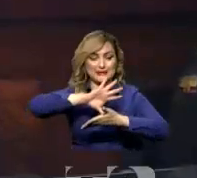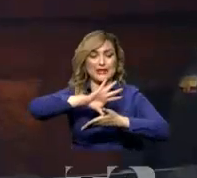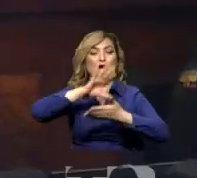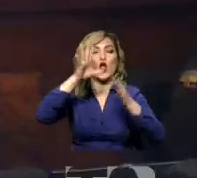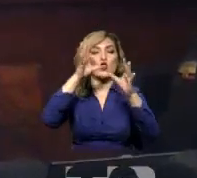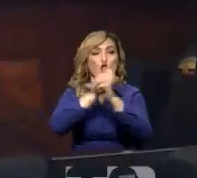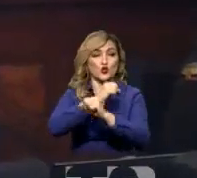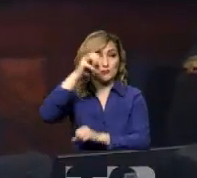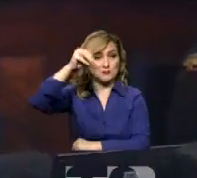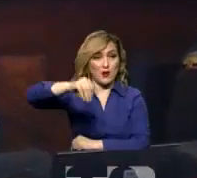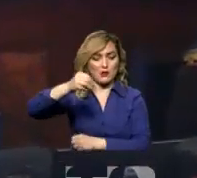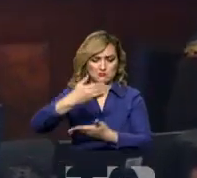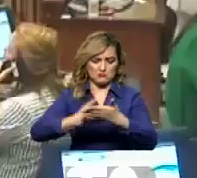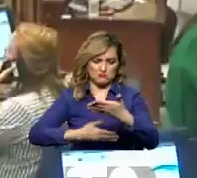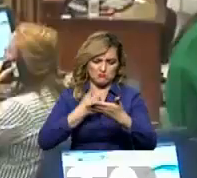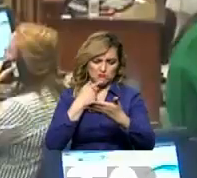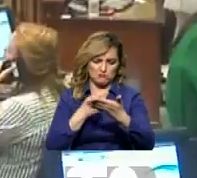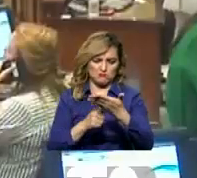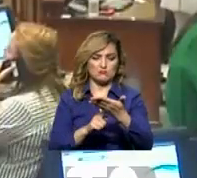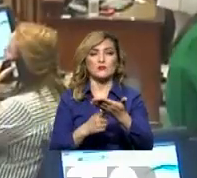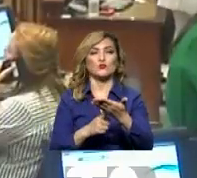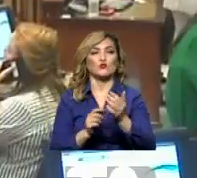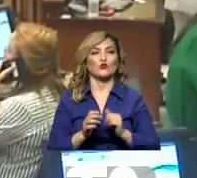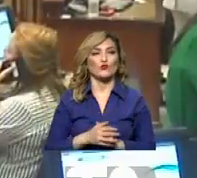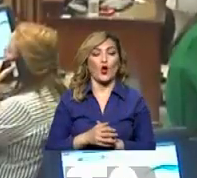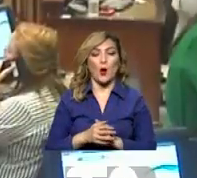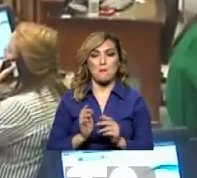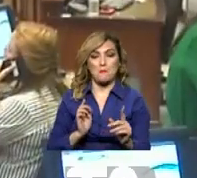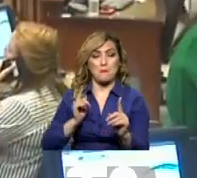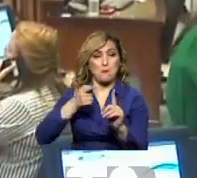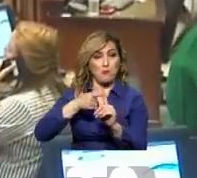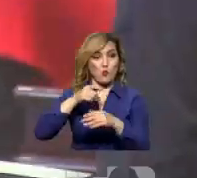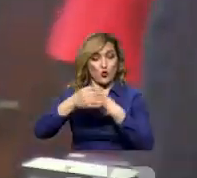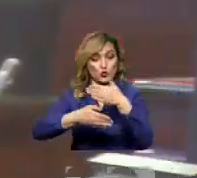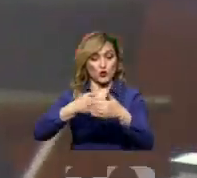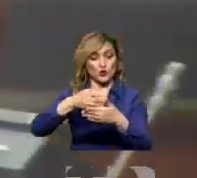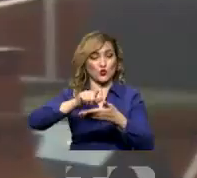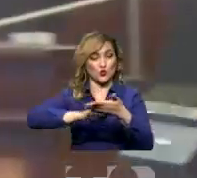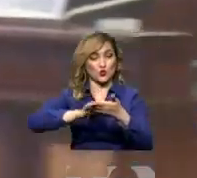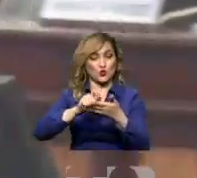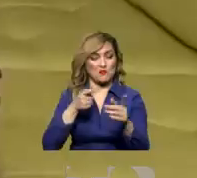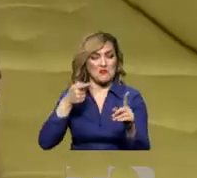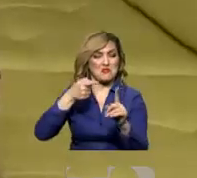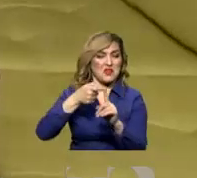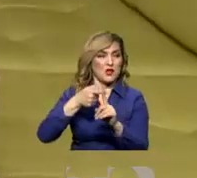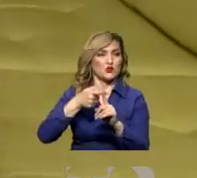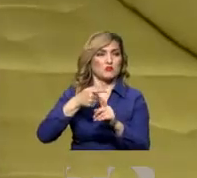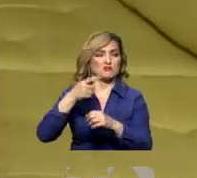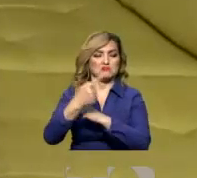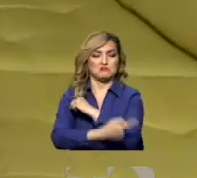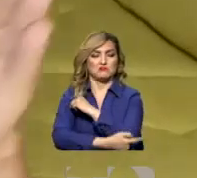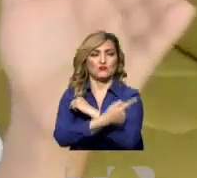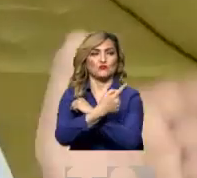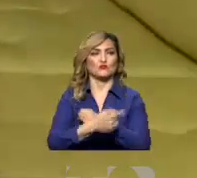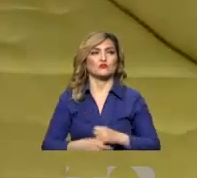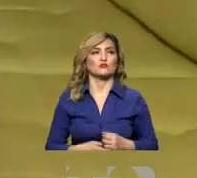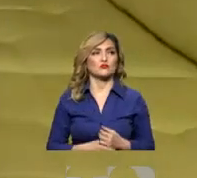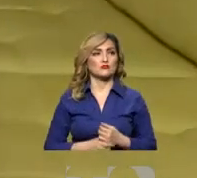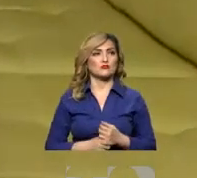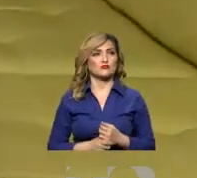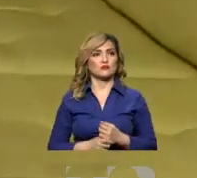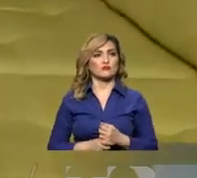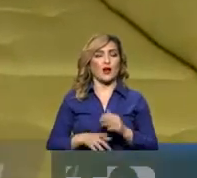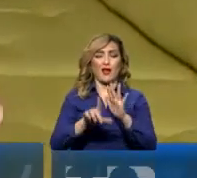La elusión de los procesos de contratación será un delito, según las reformas al COIP que se plantean. Lo importante no son las